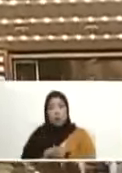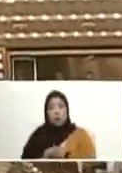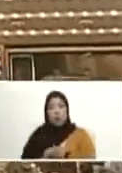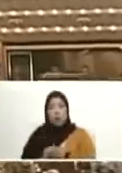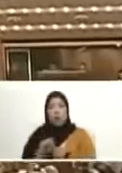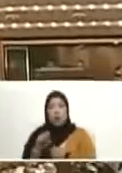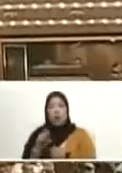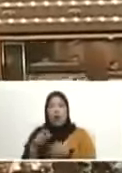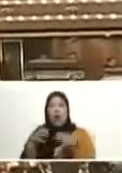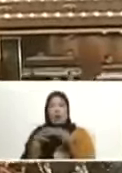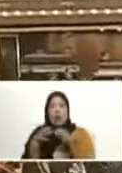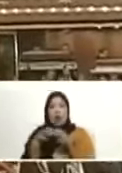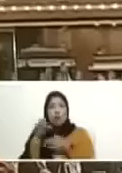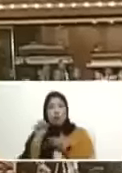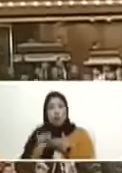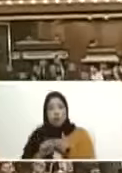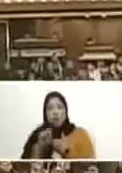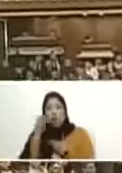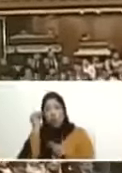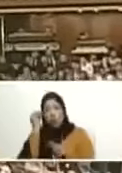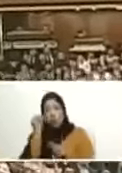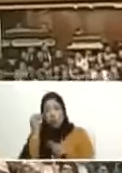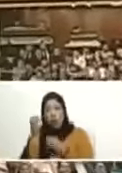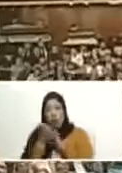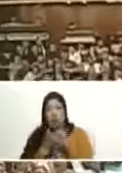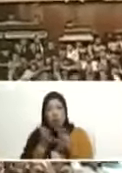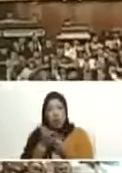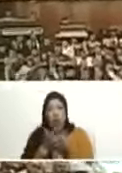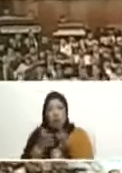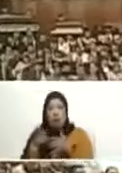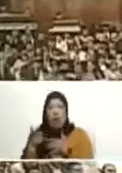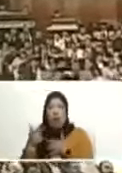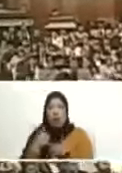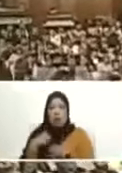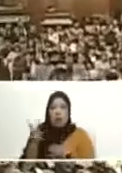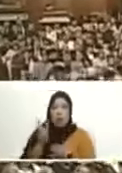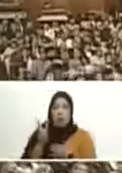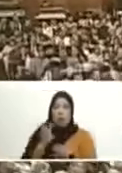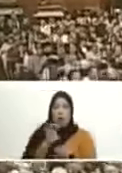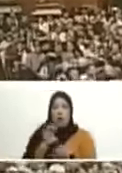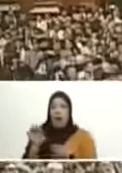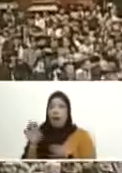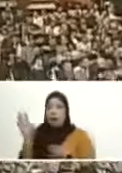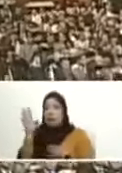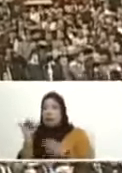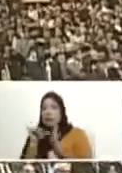de inconarnos un conflicto al este de nuestro país,